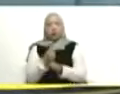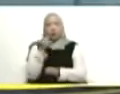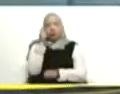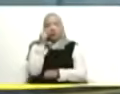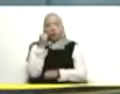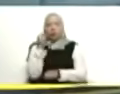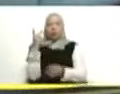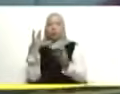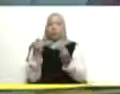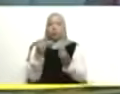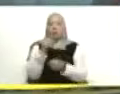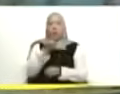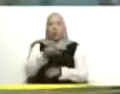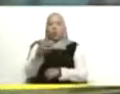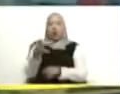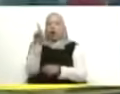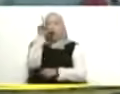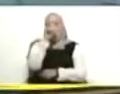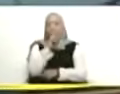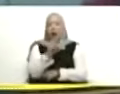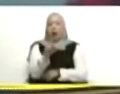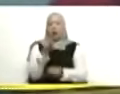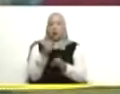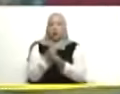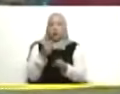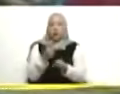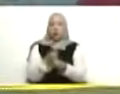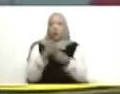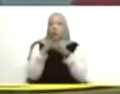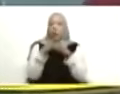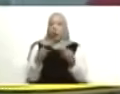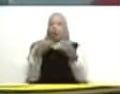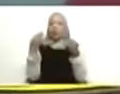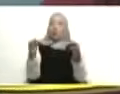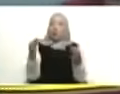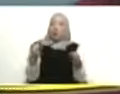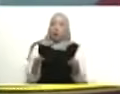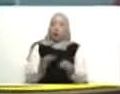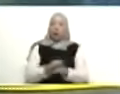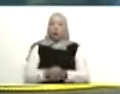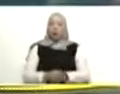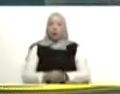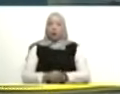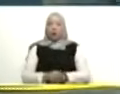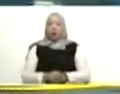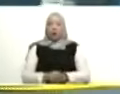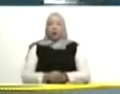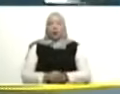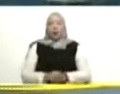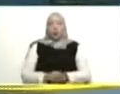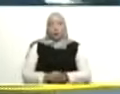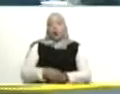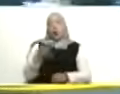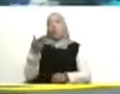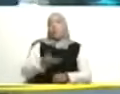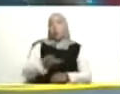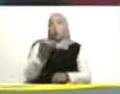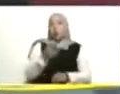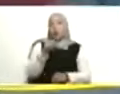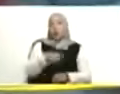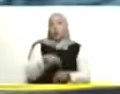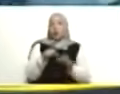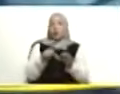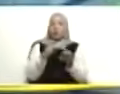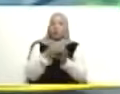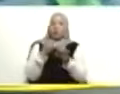por muchas temporadas del año de la población, el coporo. De hecho, es la pesquería fluvial más importante que hay en el país.